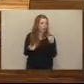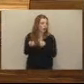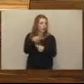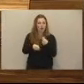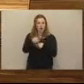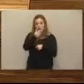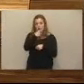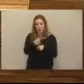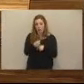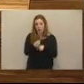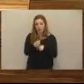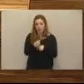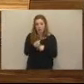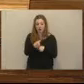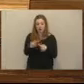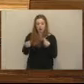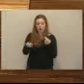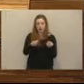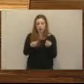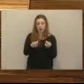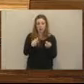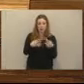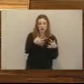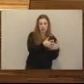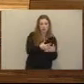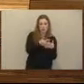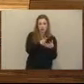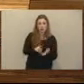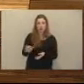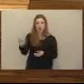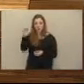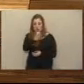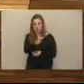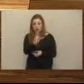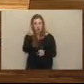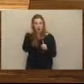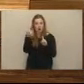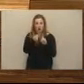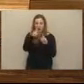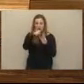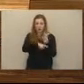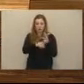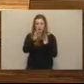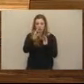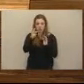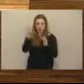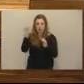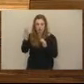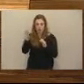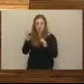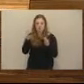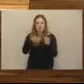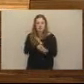facilitaría el comercio entre Estados Unidos y Europa. Los objetivos de este TTIP amenazan